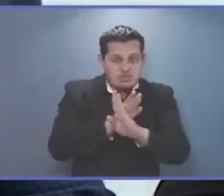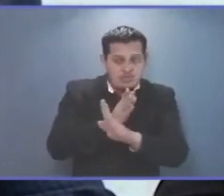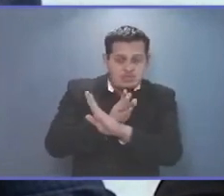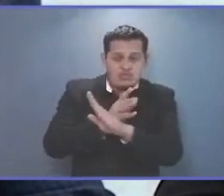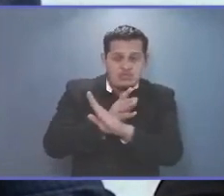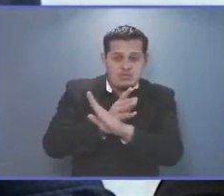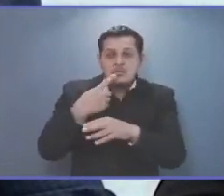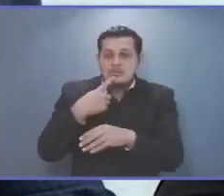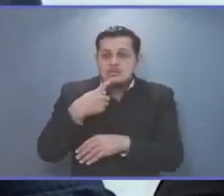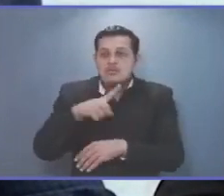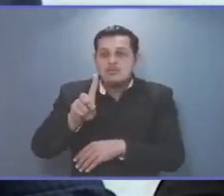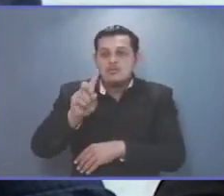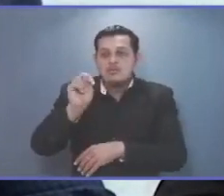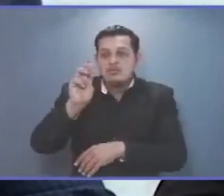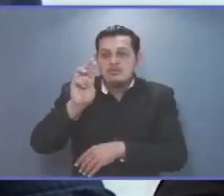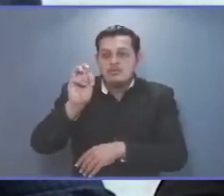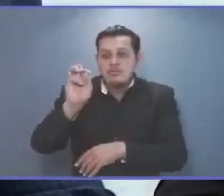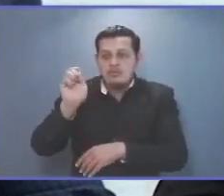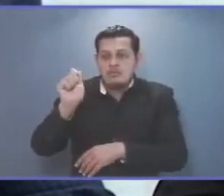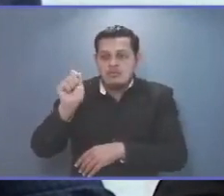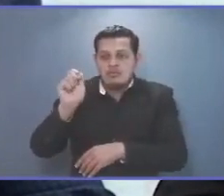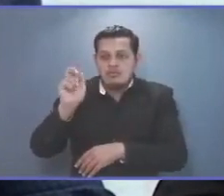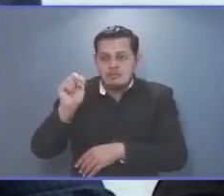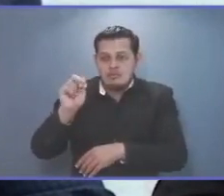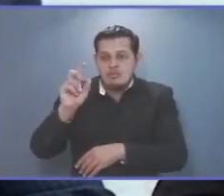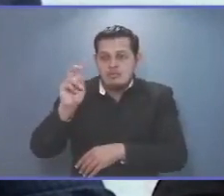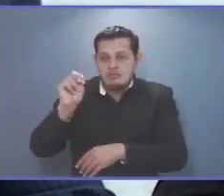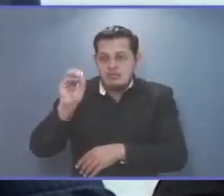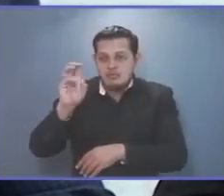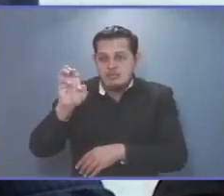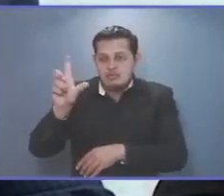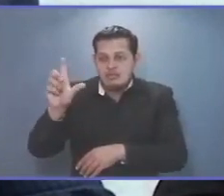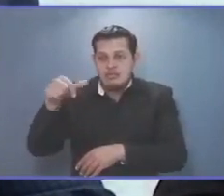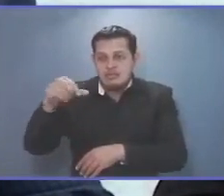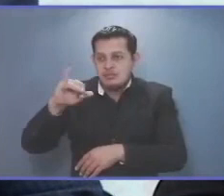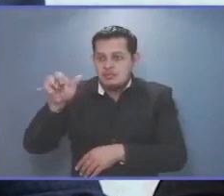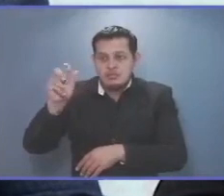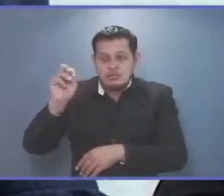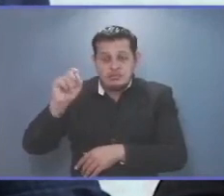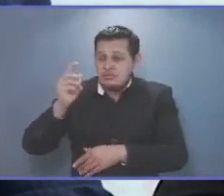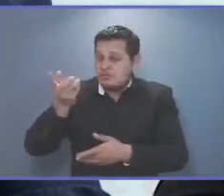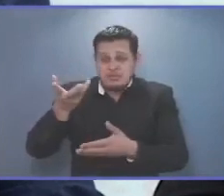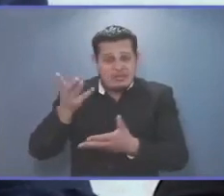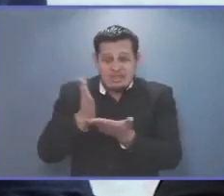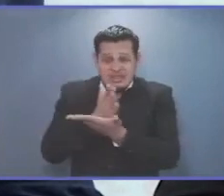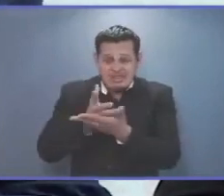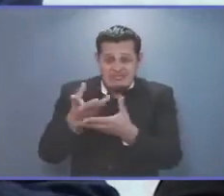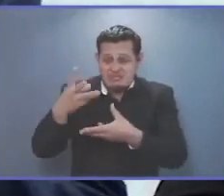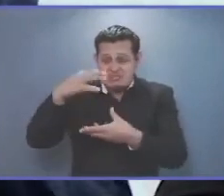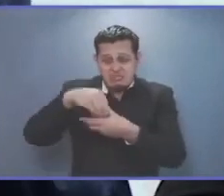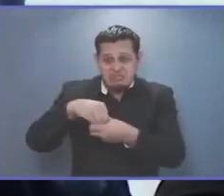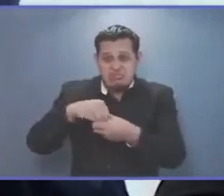el denunciado Norman Noel Quijano. Si ya no hay nada más que agregar,